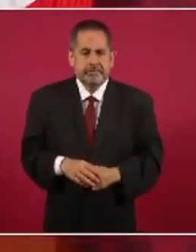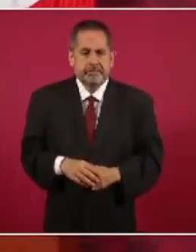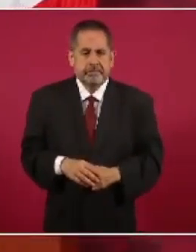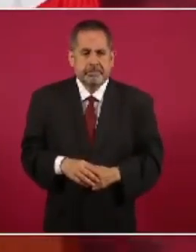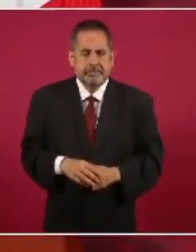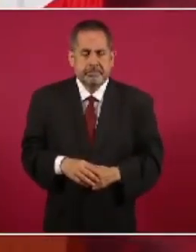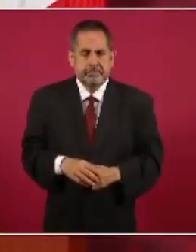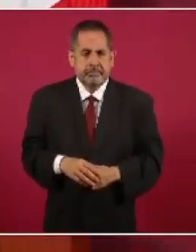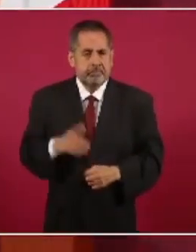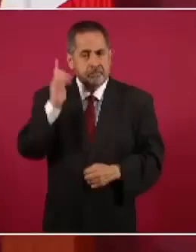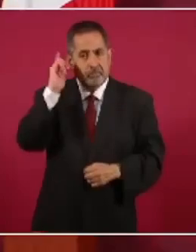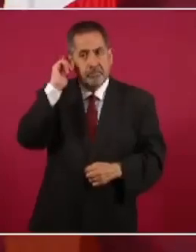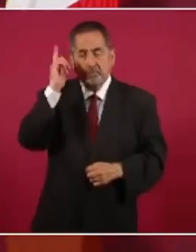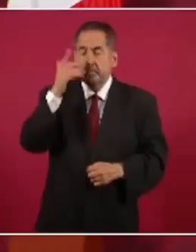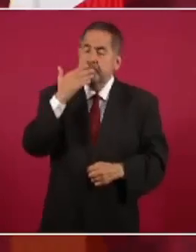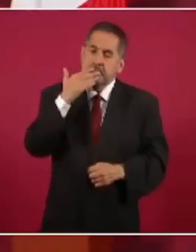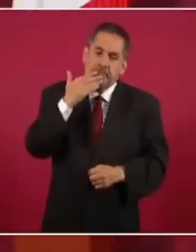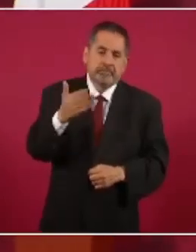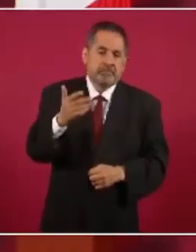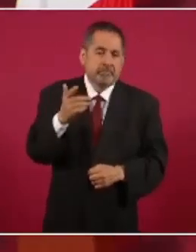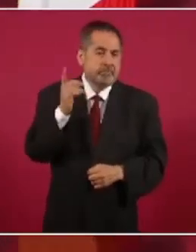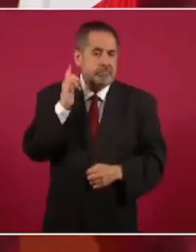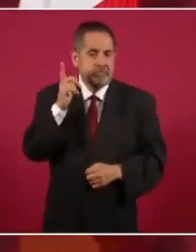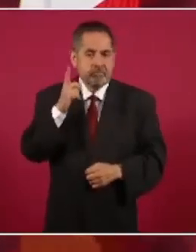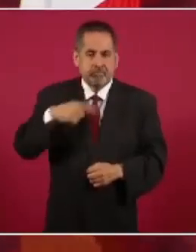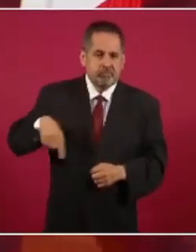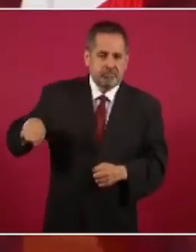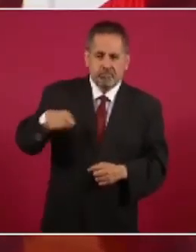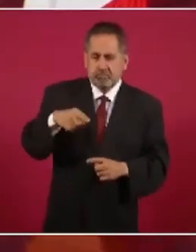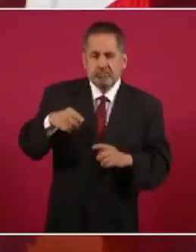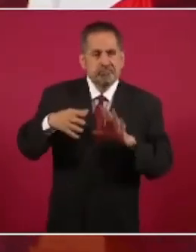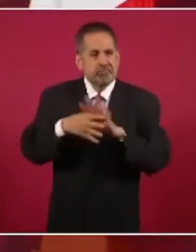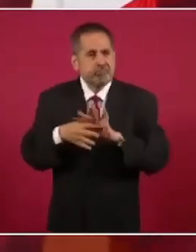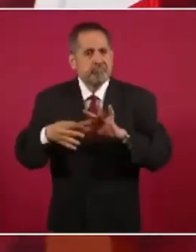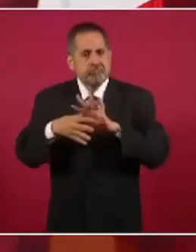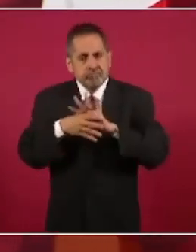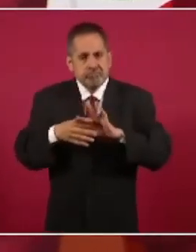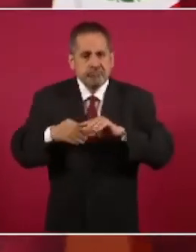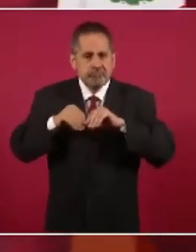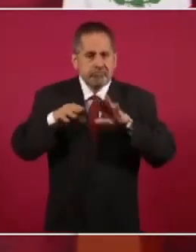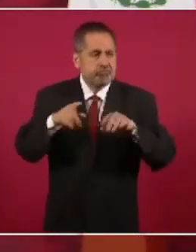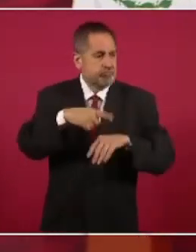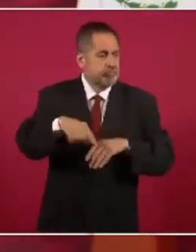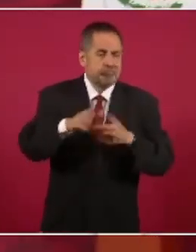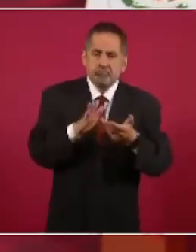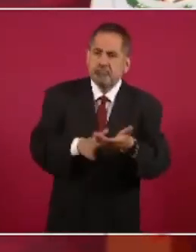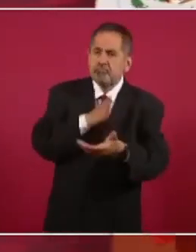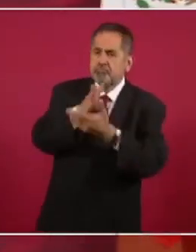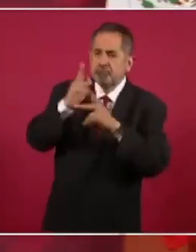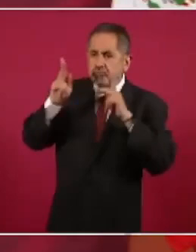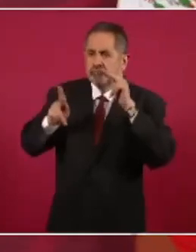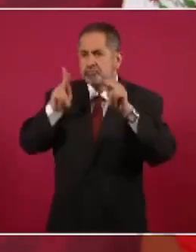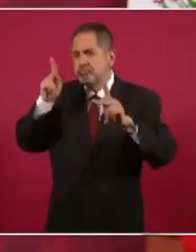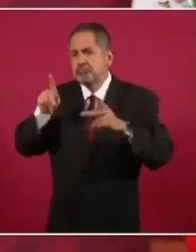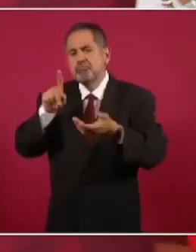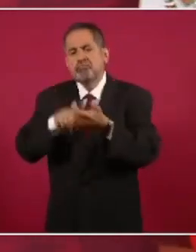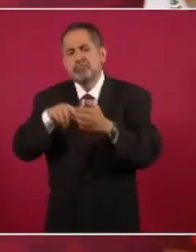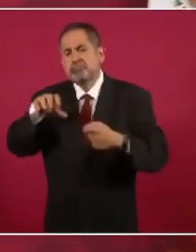Sería extraordinario que se organizaran visitas a las plantas